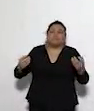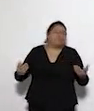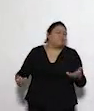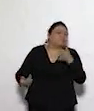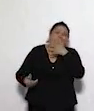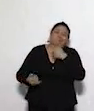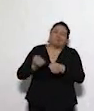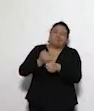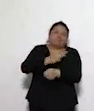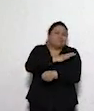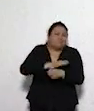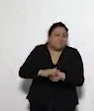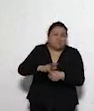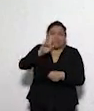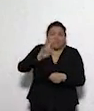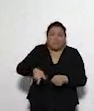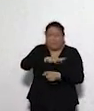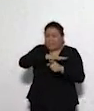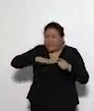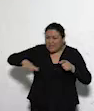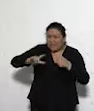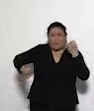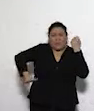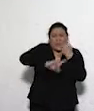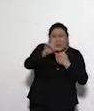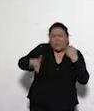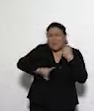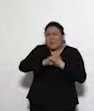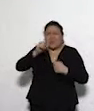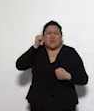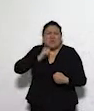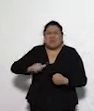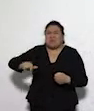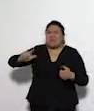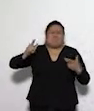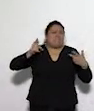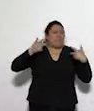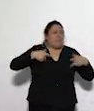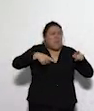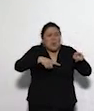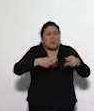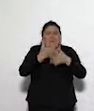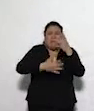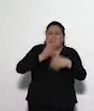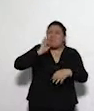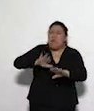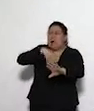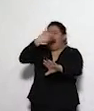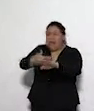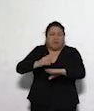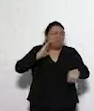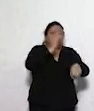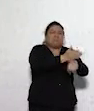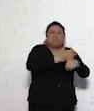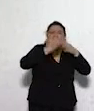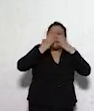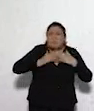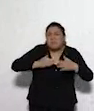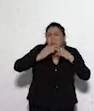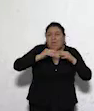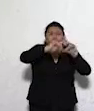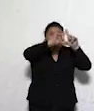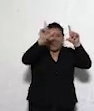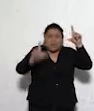Este entorno de inseguridad, violencia e impunidad que se vive, con especial gravedad en diversas regiones del